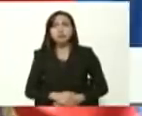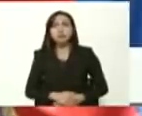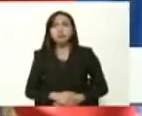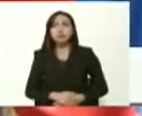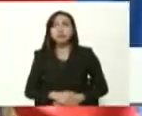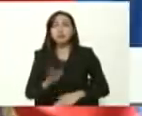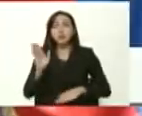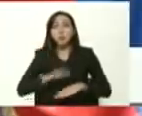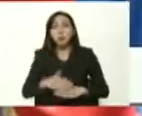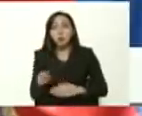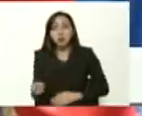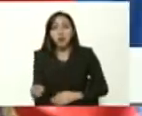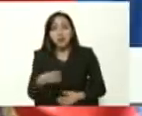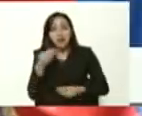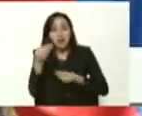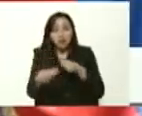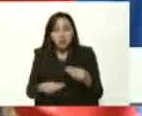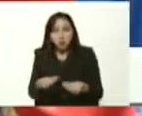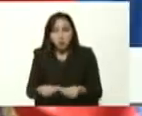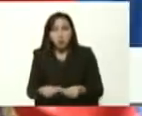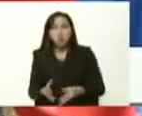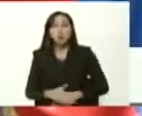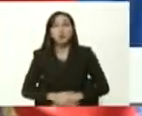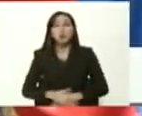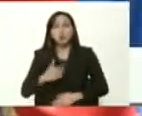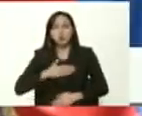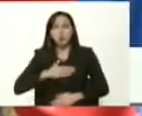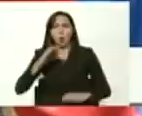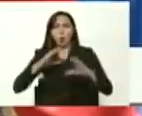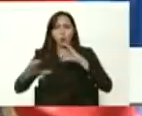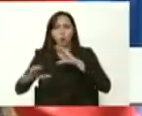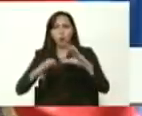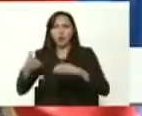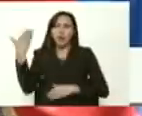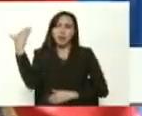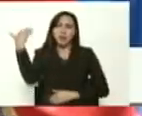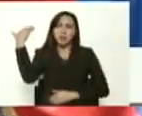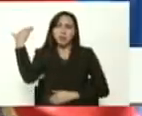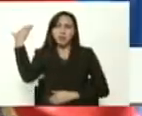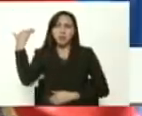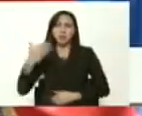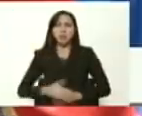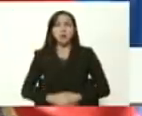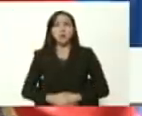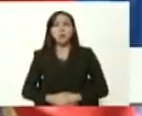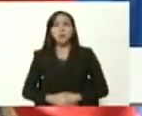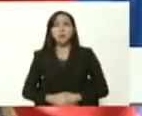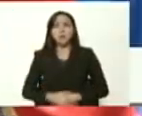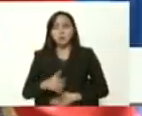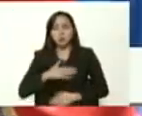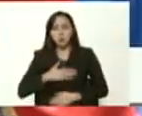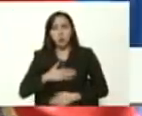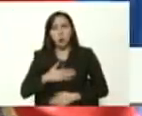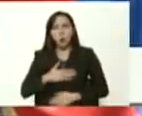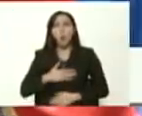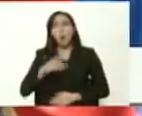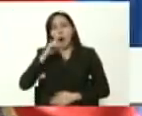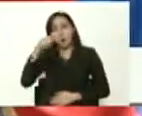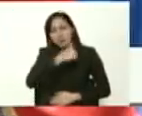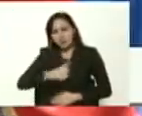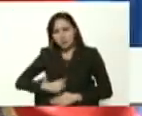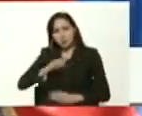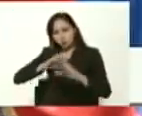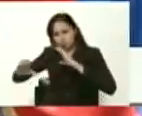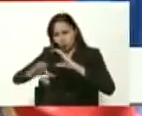Este hecho en lo particular lo conversé hace pocos días con el propio ciudadano presidente de la